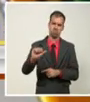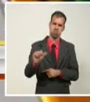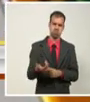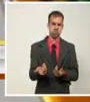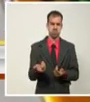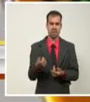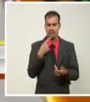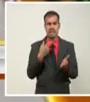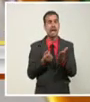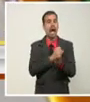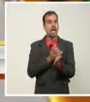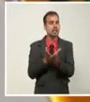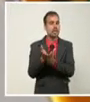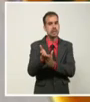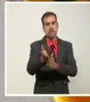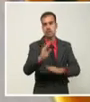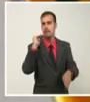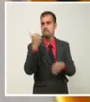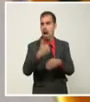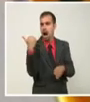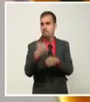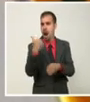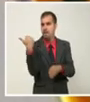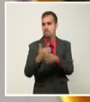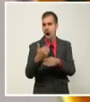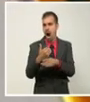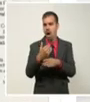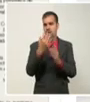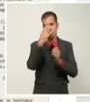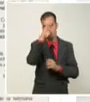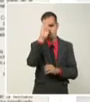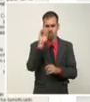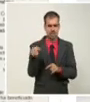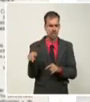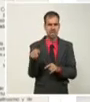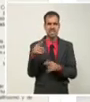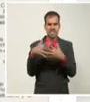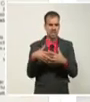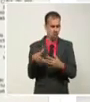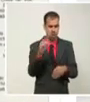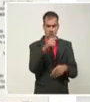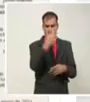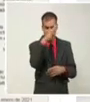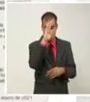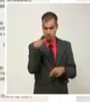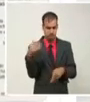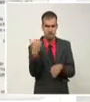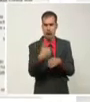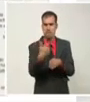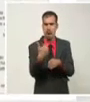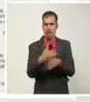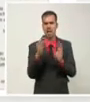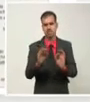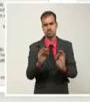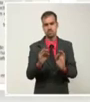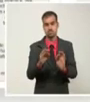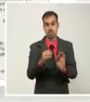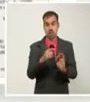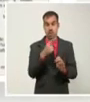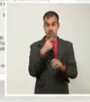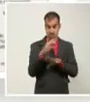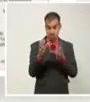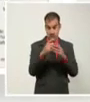económico, comercial y financiero contra el pueblo cubano. El organismo regional reconoce y agradece a Cuba su cooperación en diversos